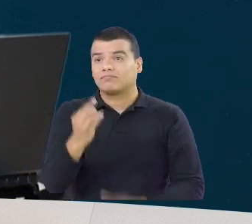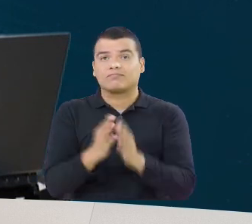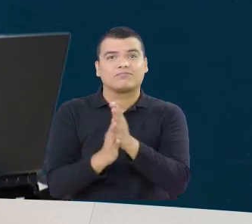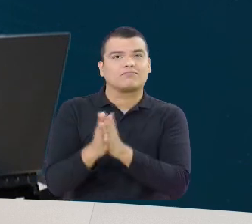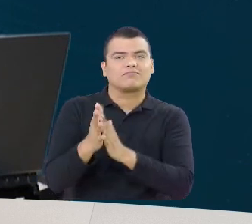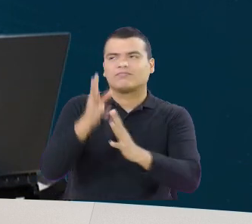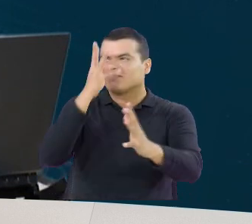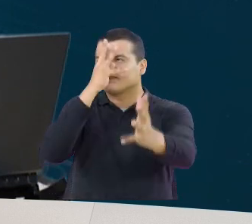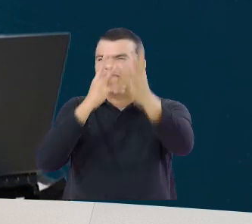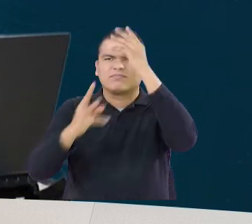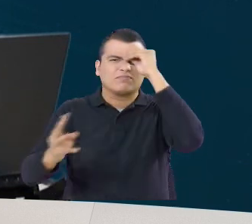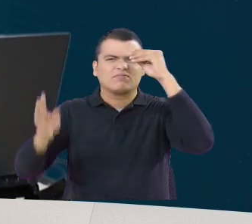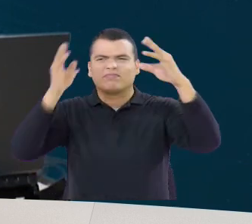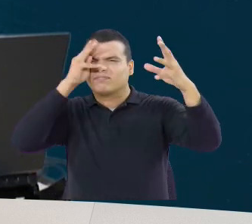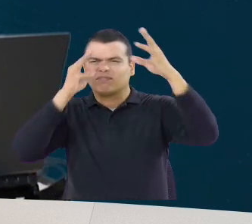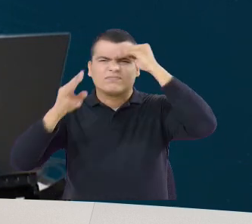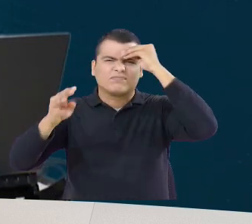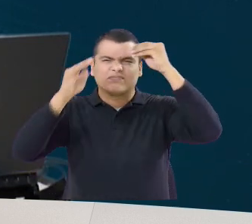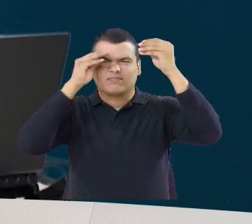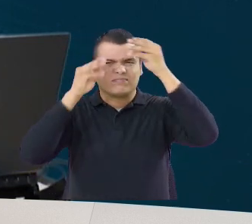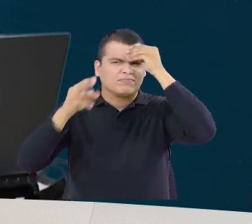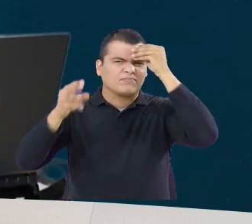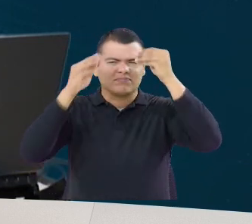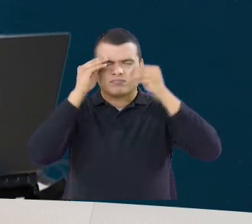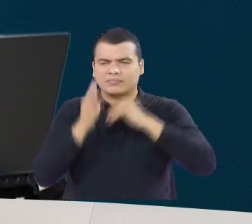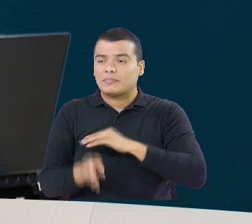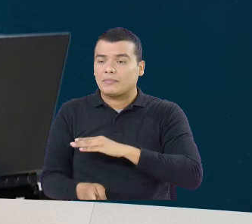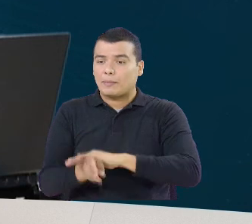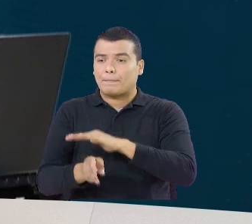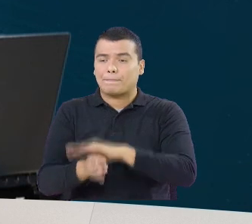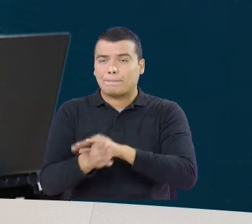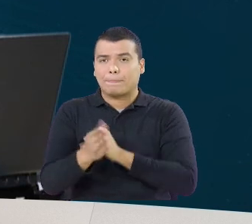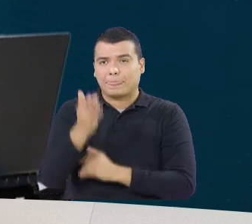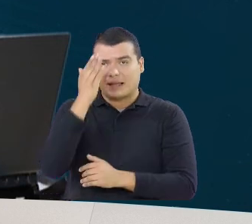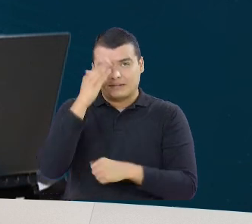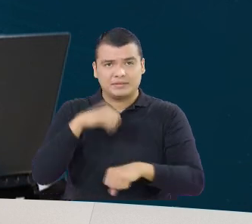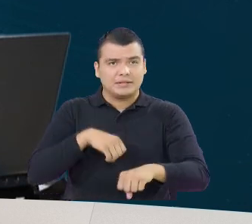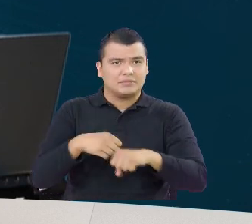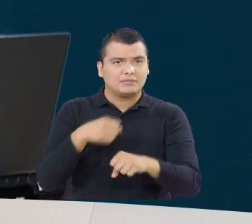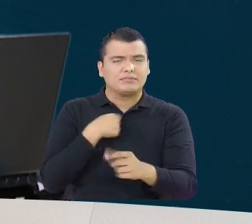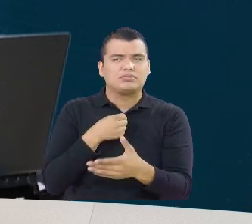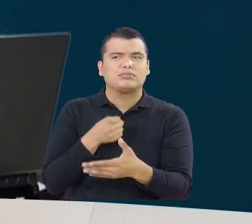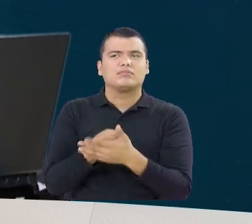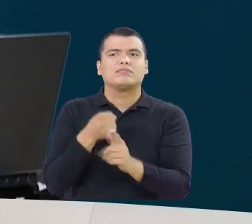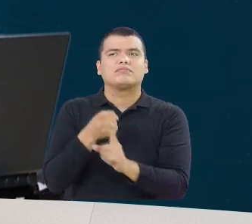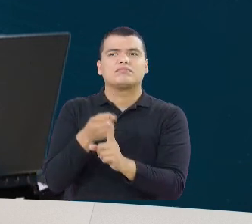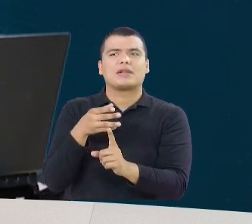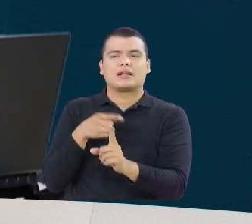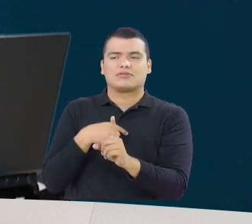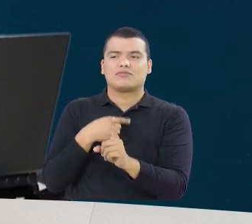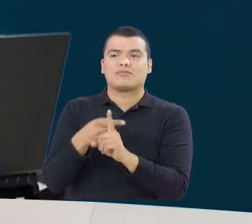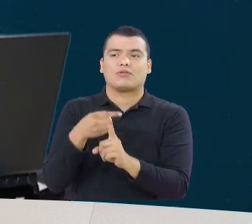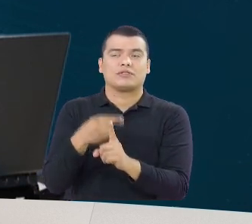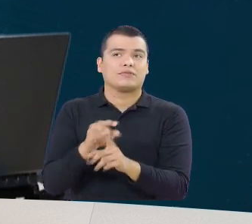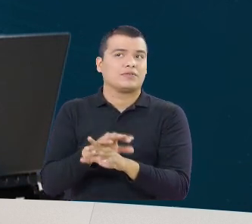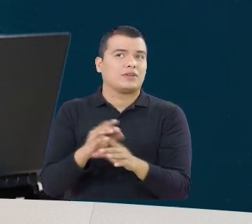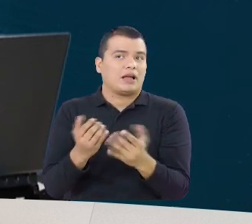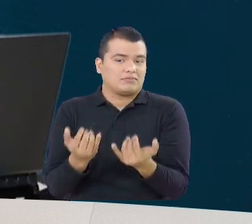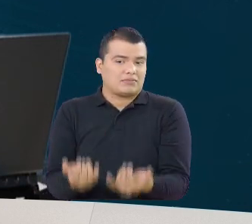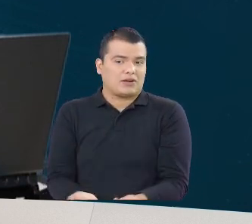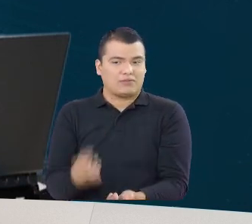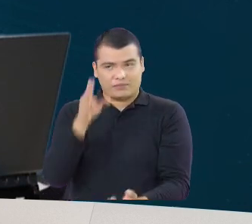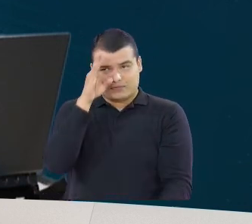busquen lo que les va a producir algo positivo para su vida. La robótica es el presente y es el